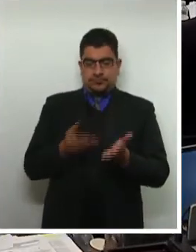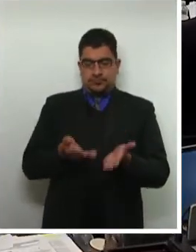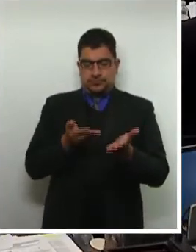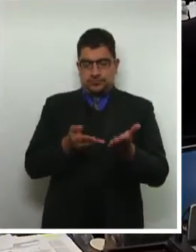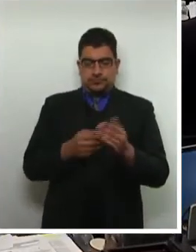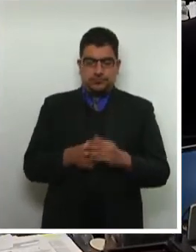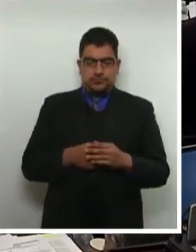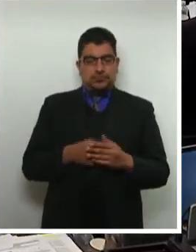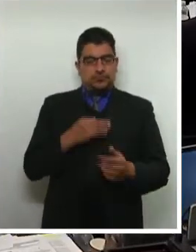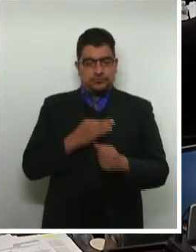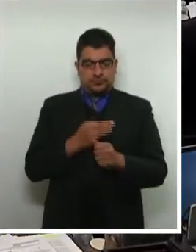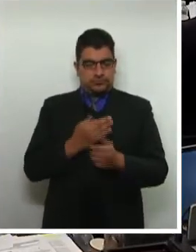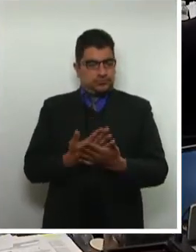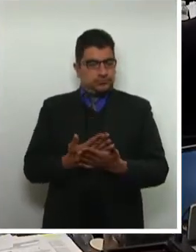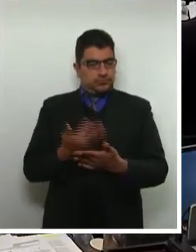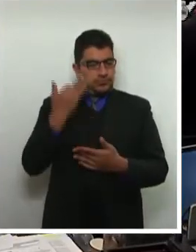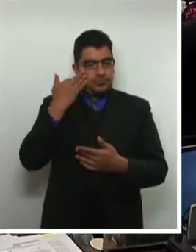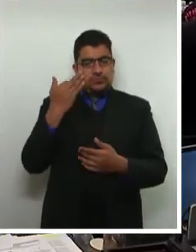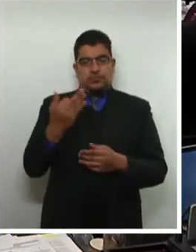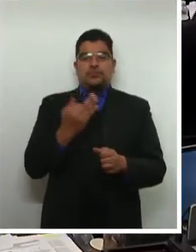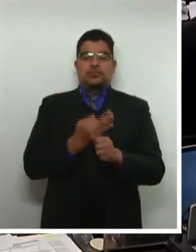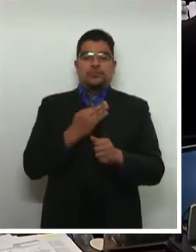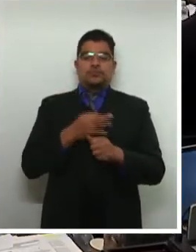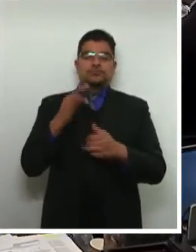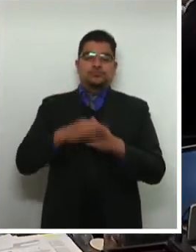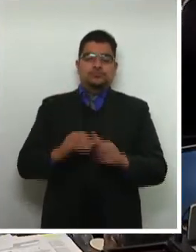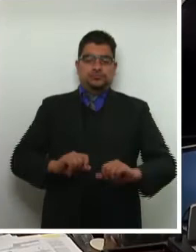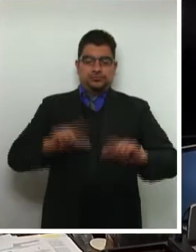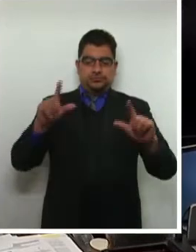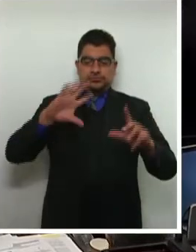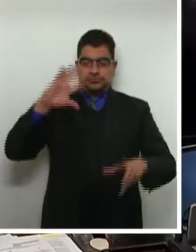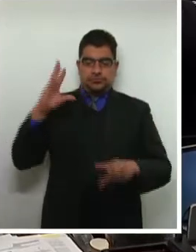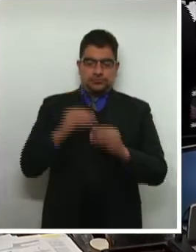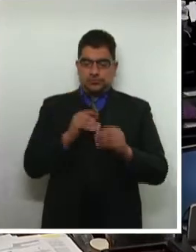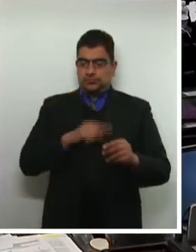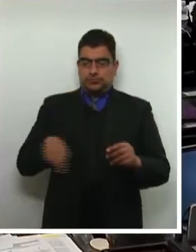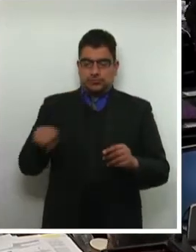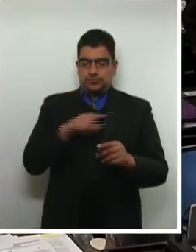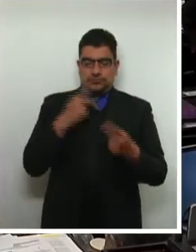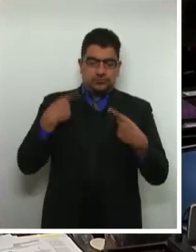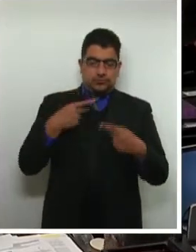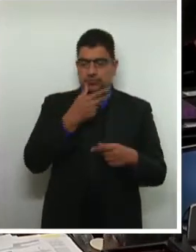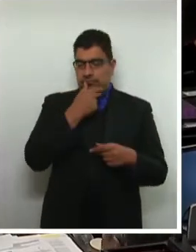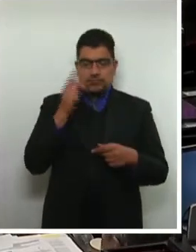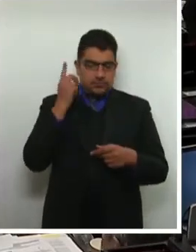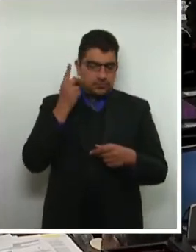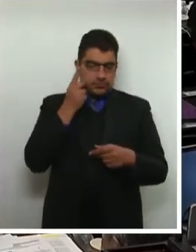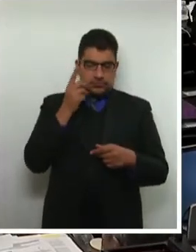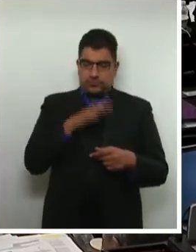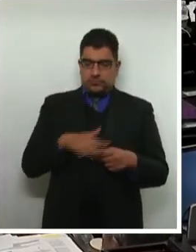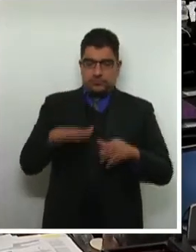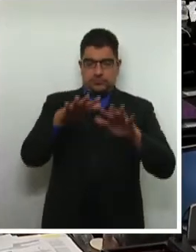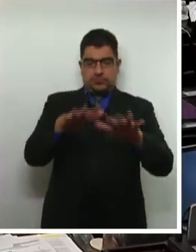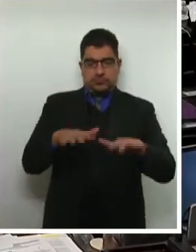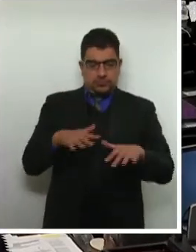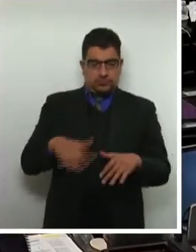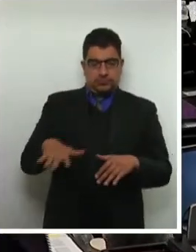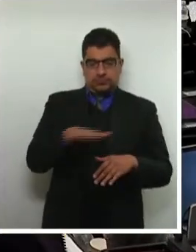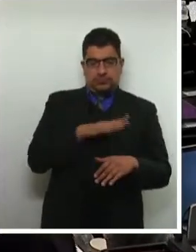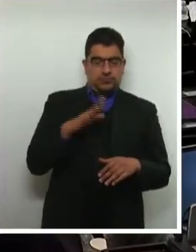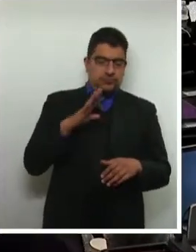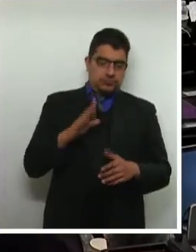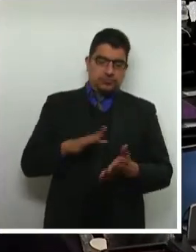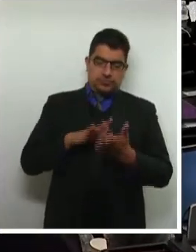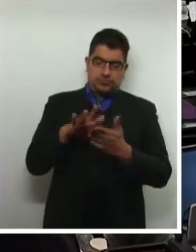Aún queda tiempo para que se emita el voto que considere cada uno de los legisladores y las legisladoras, ya sea